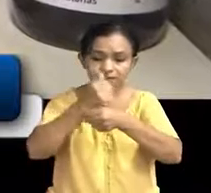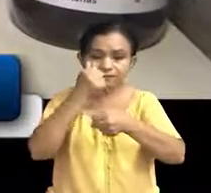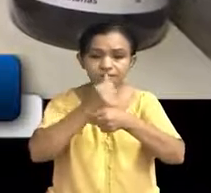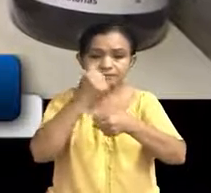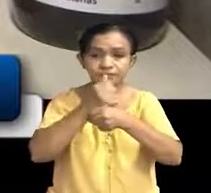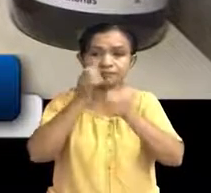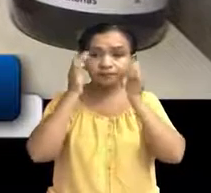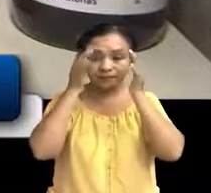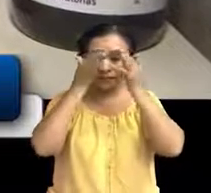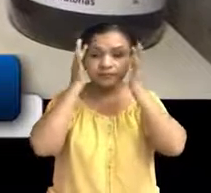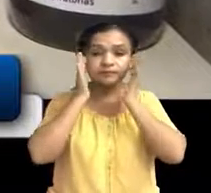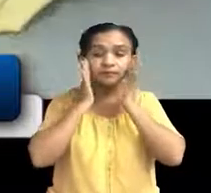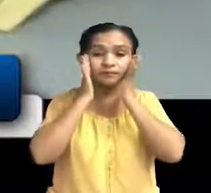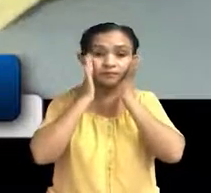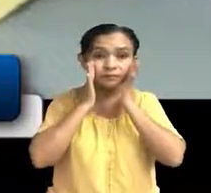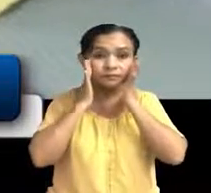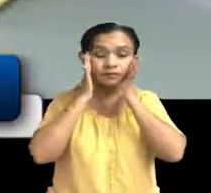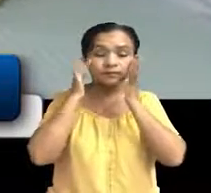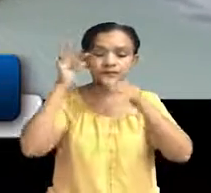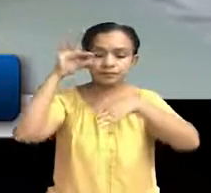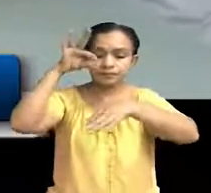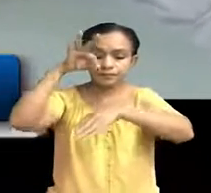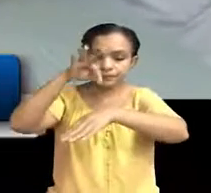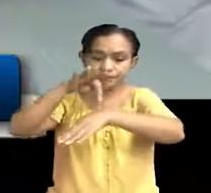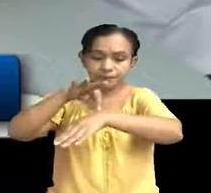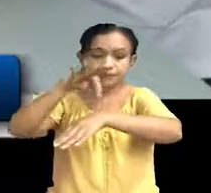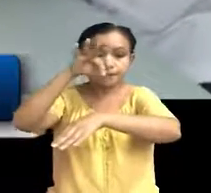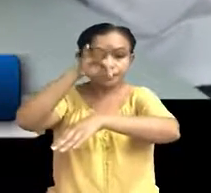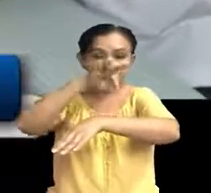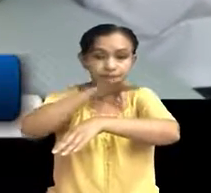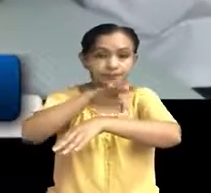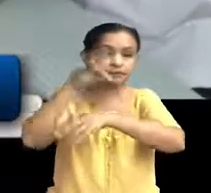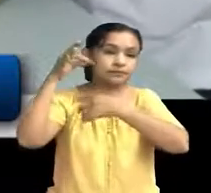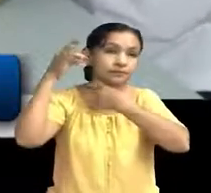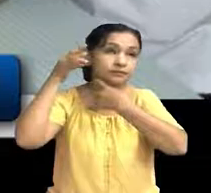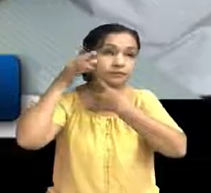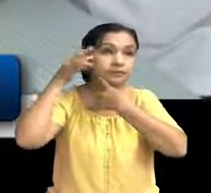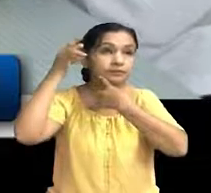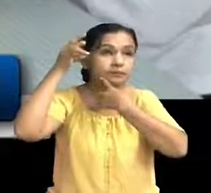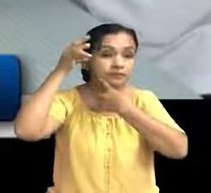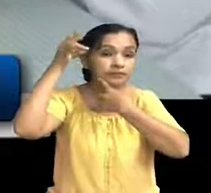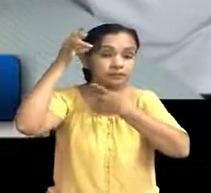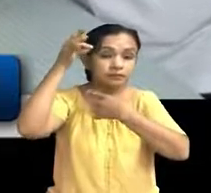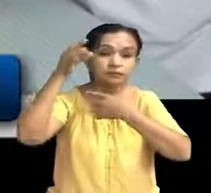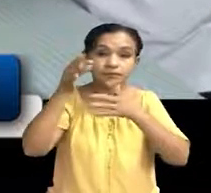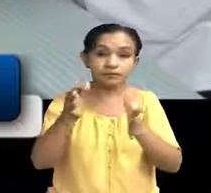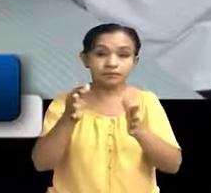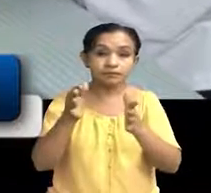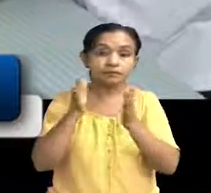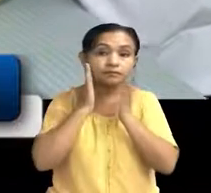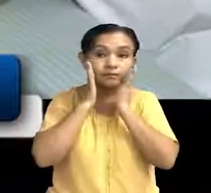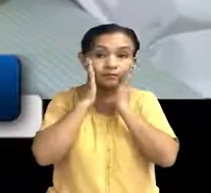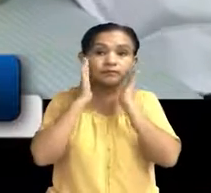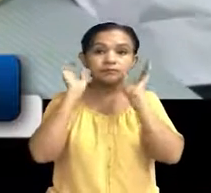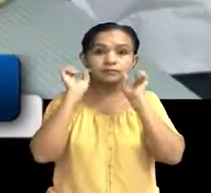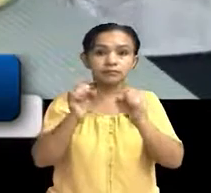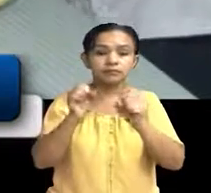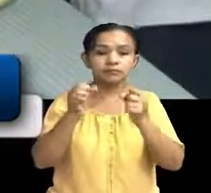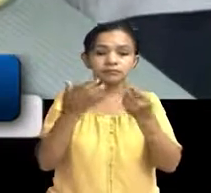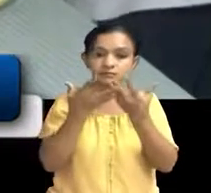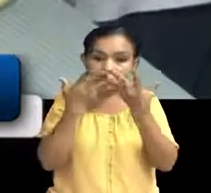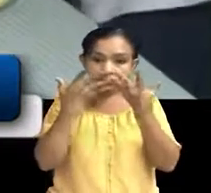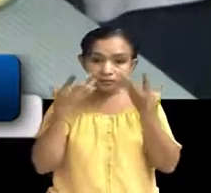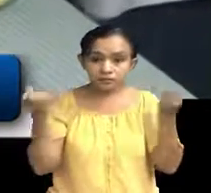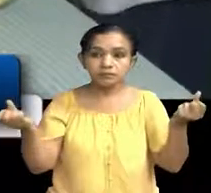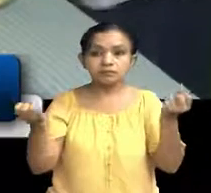facial, y también acupuntura, en lo que estimulamos los nervios faciales para así poder aliviar esta